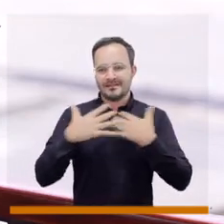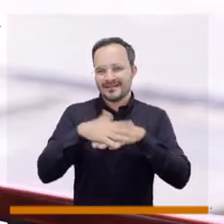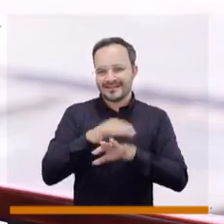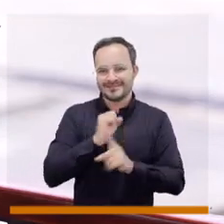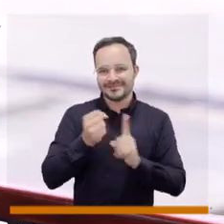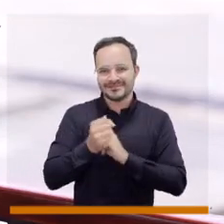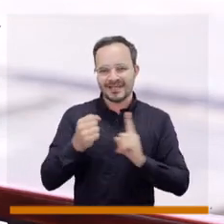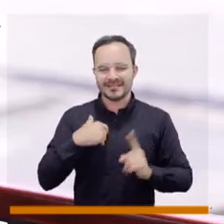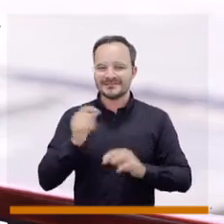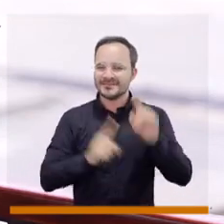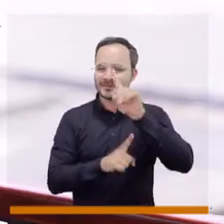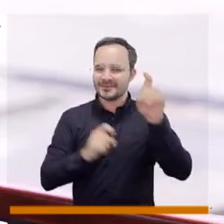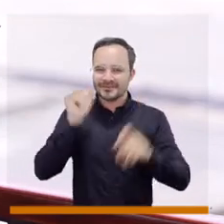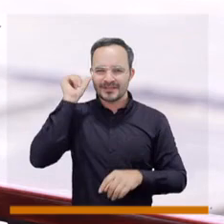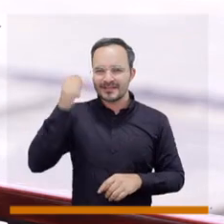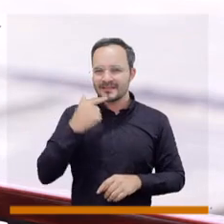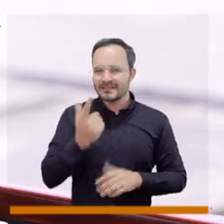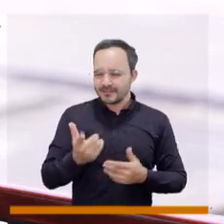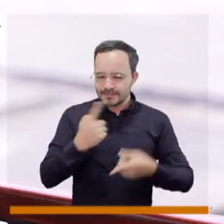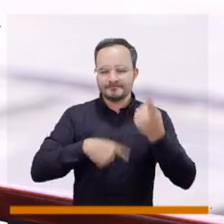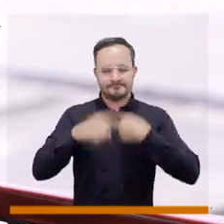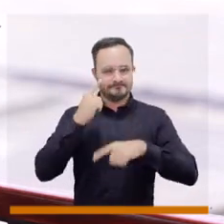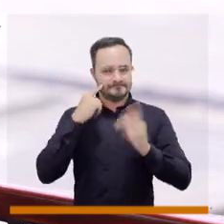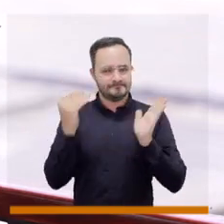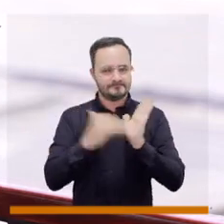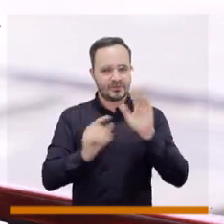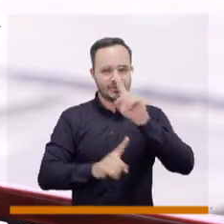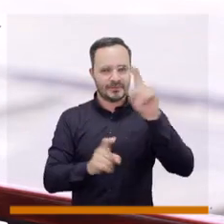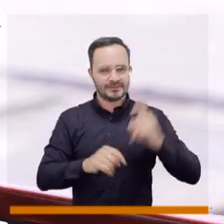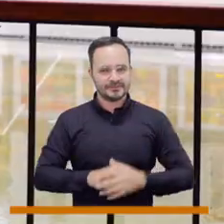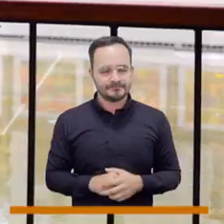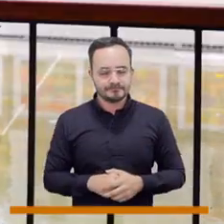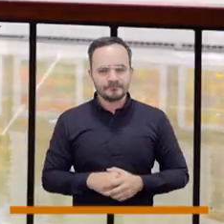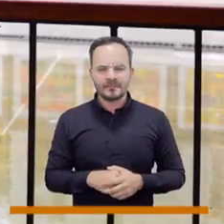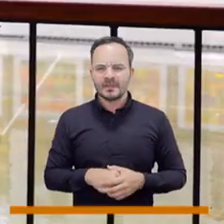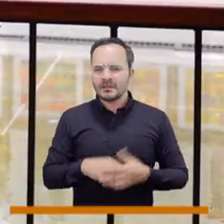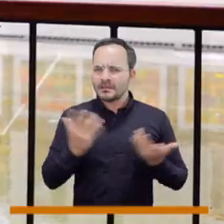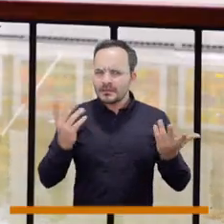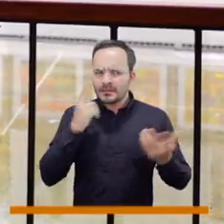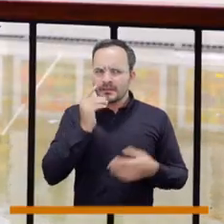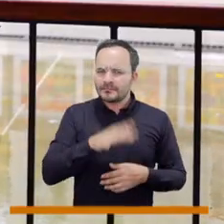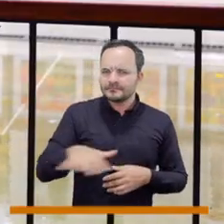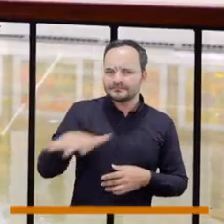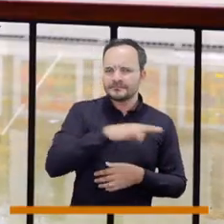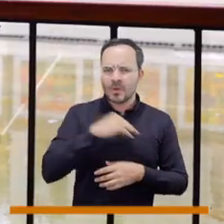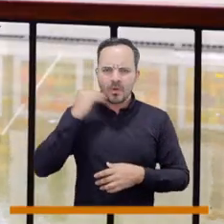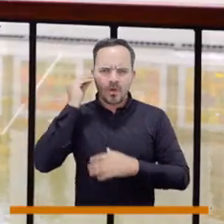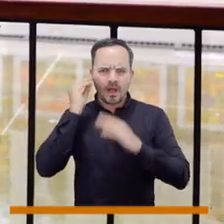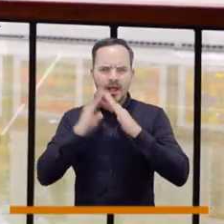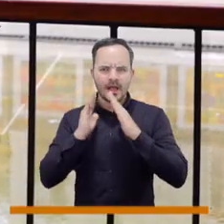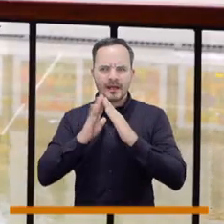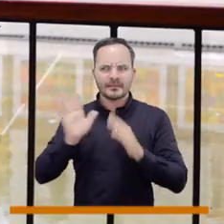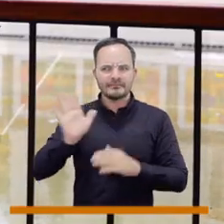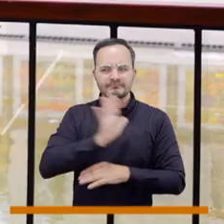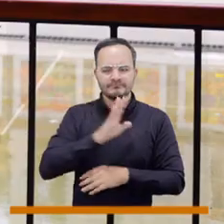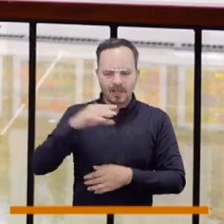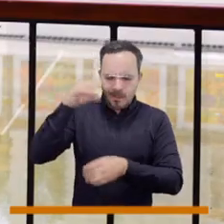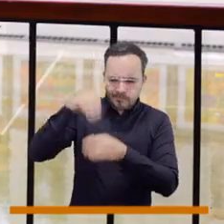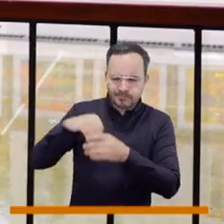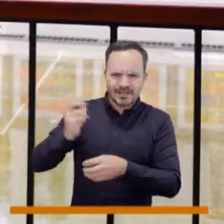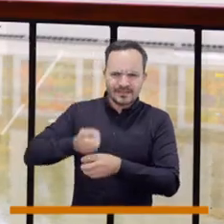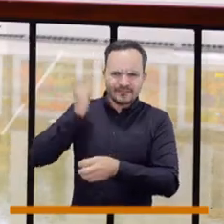a través de nuestras redes sociales a la pregunta de la semana, que se la recuerdo. ¿Dónde está la mayor debilidad de la